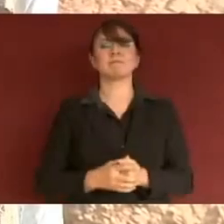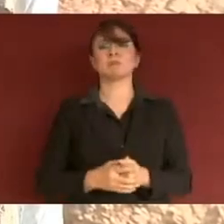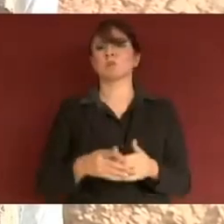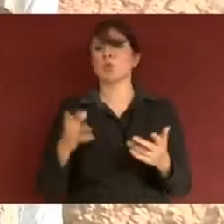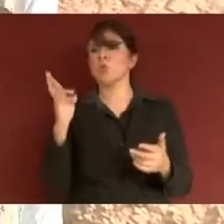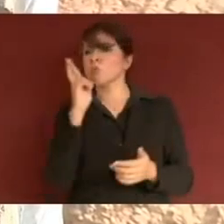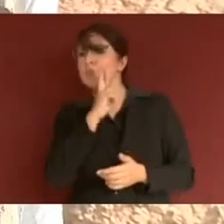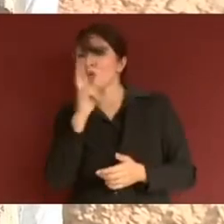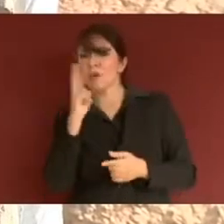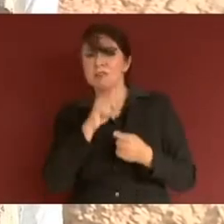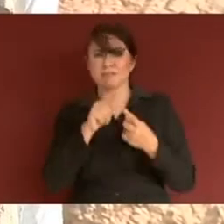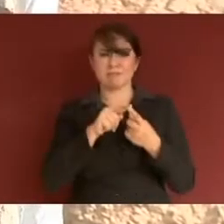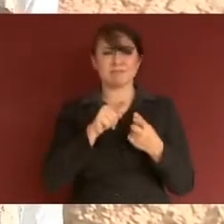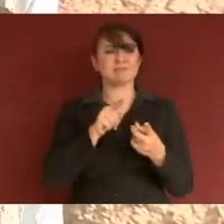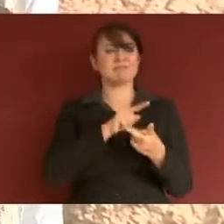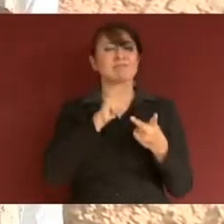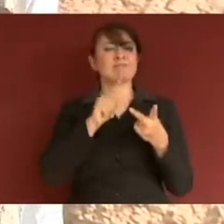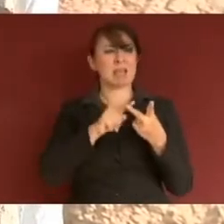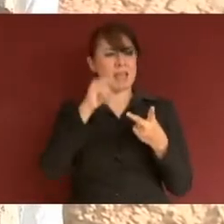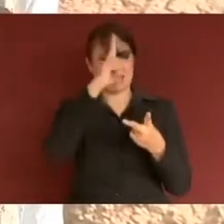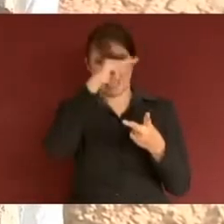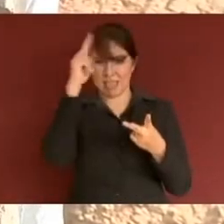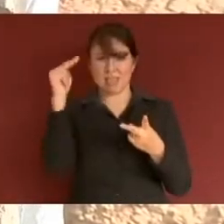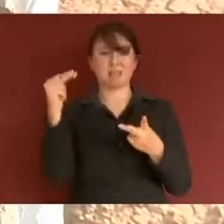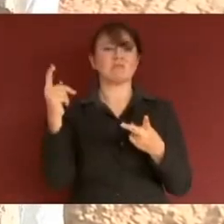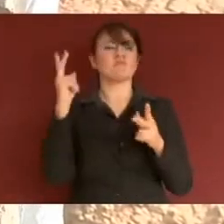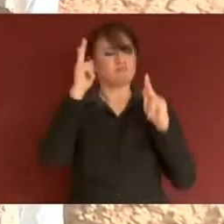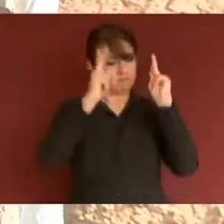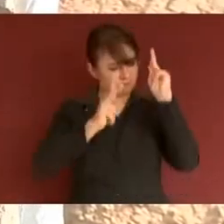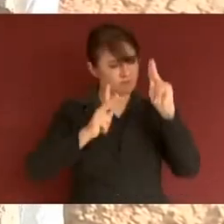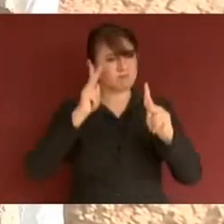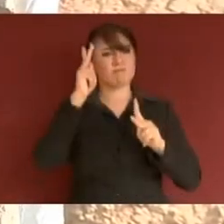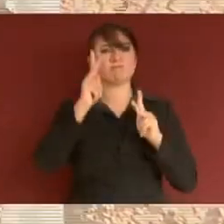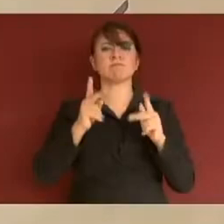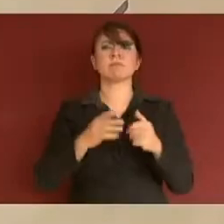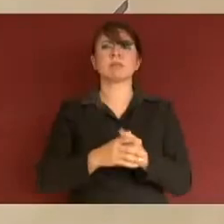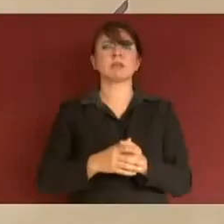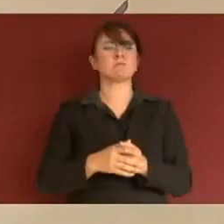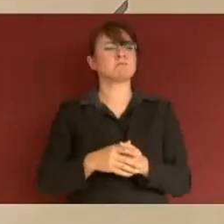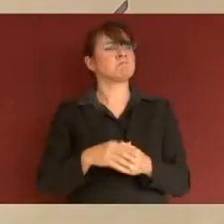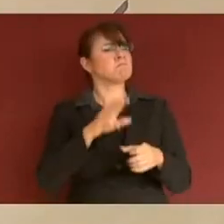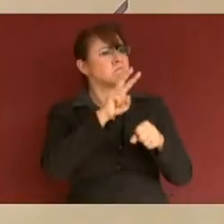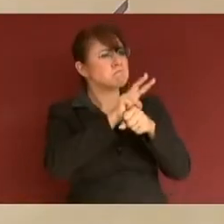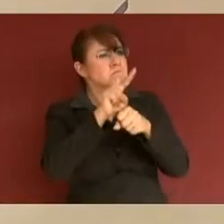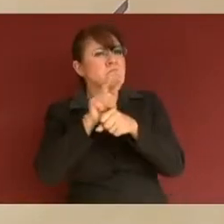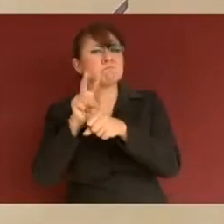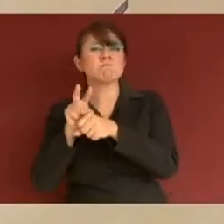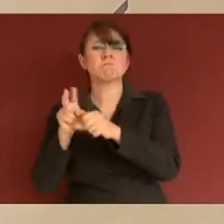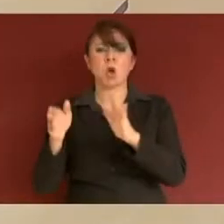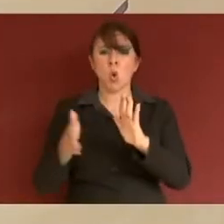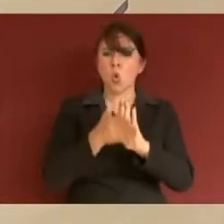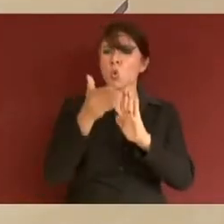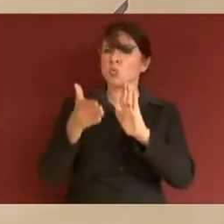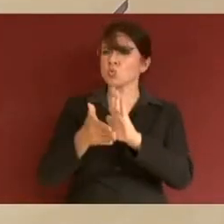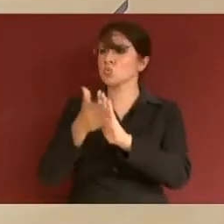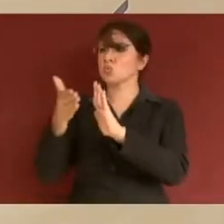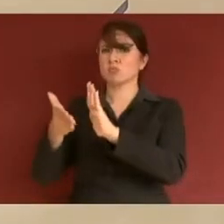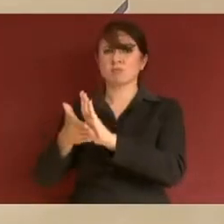Ruiz y Nayarit para supervisar las obras, de modo